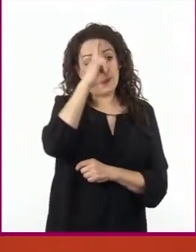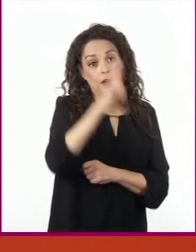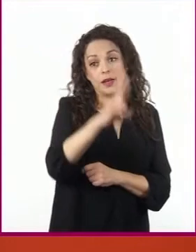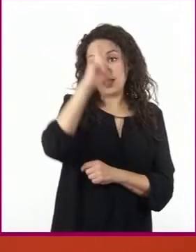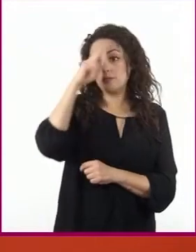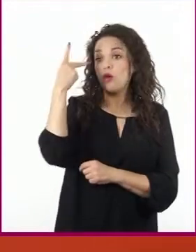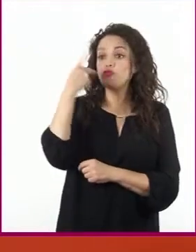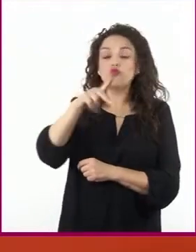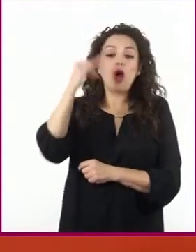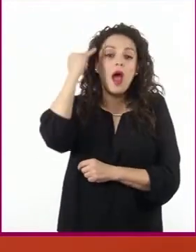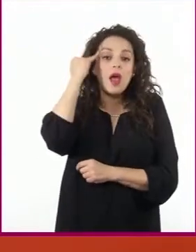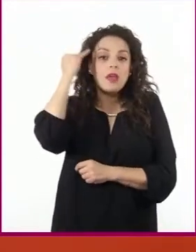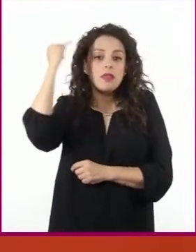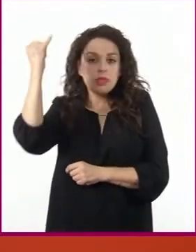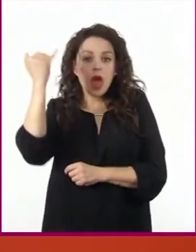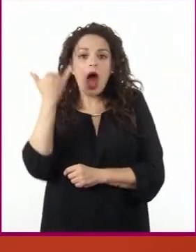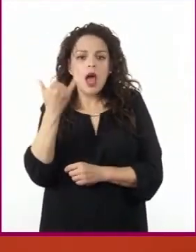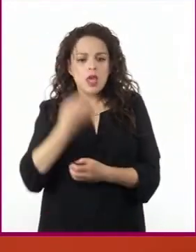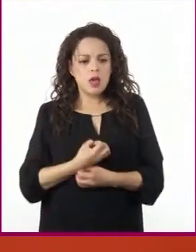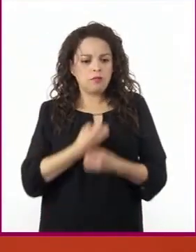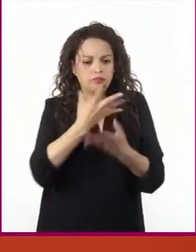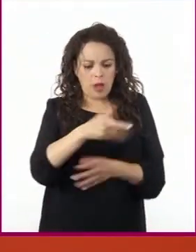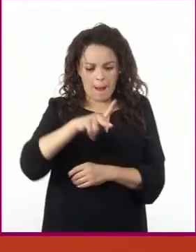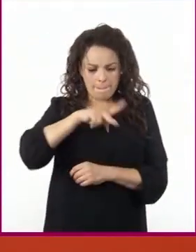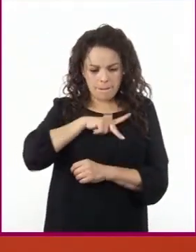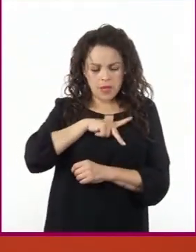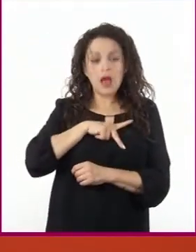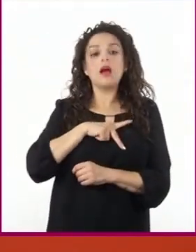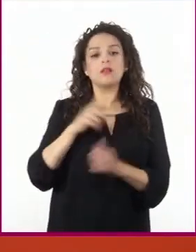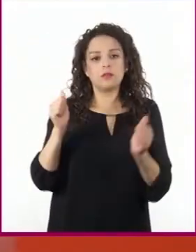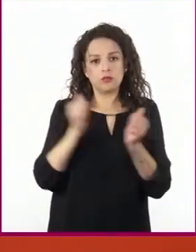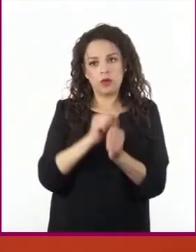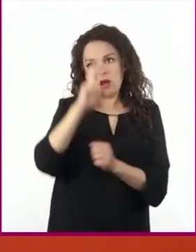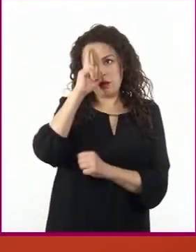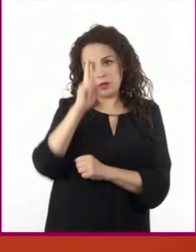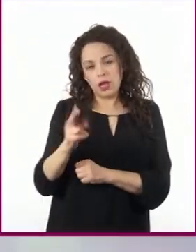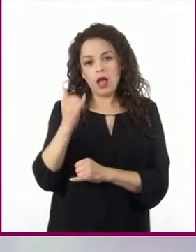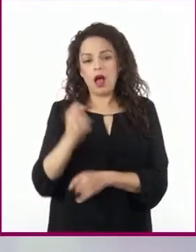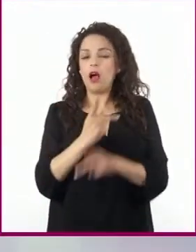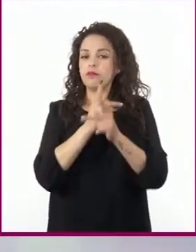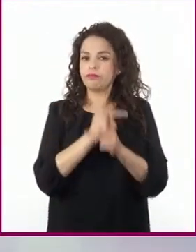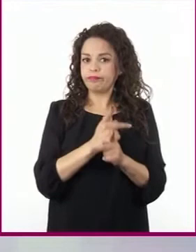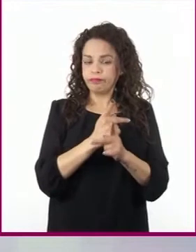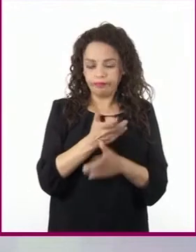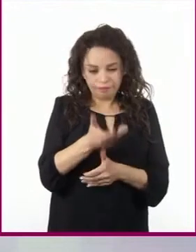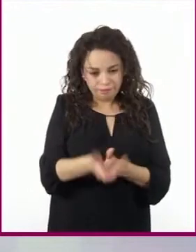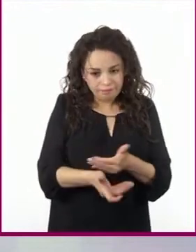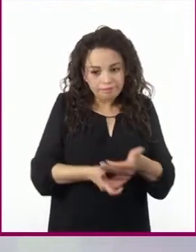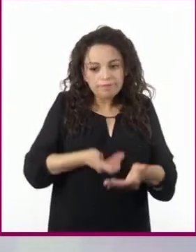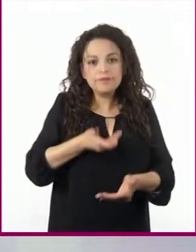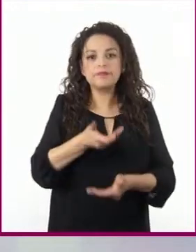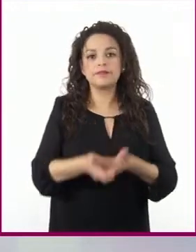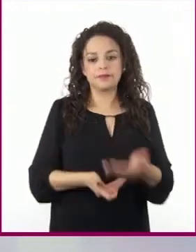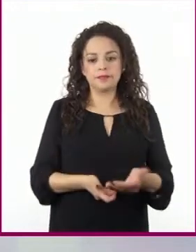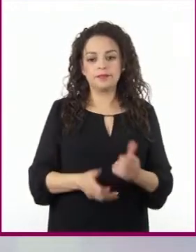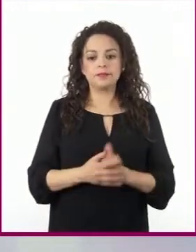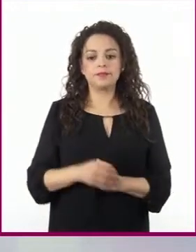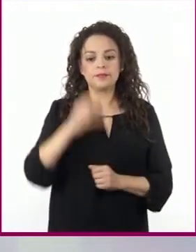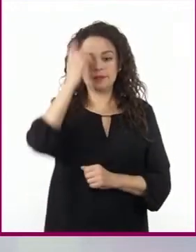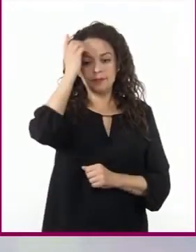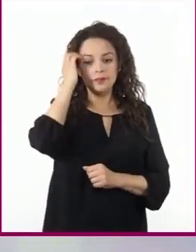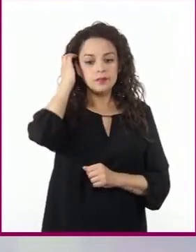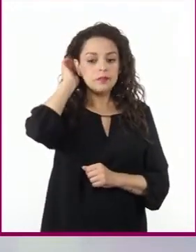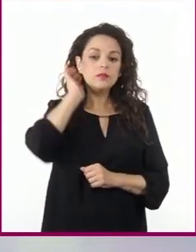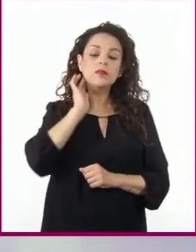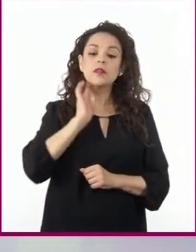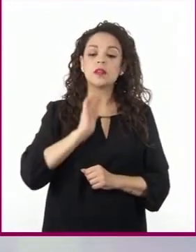sus ideas y externar las propias de manera cortés y tolerante. Para incluir en sus redacciones